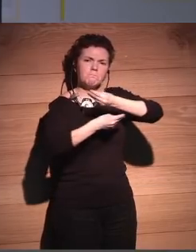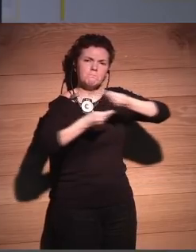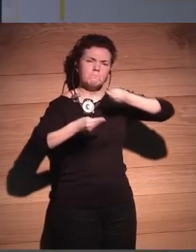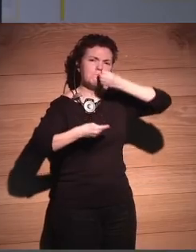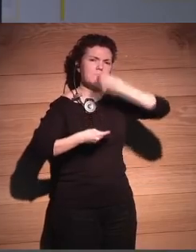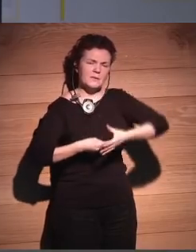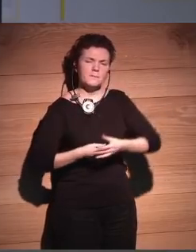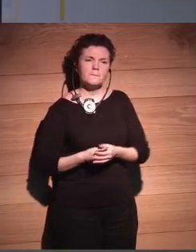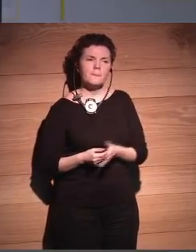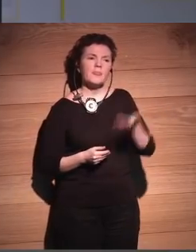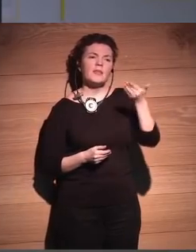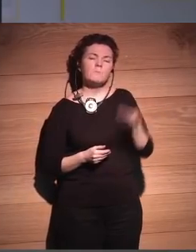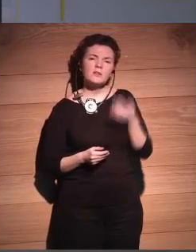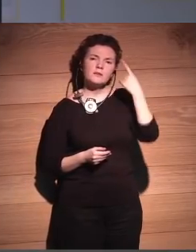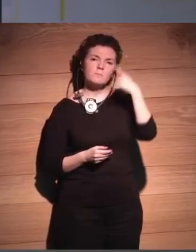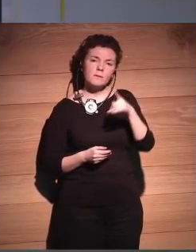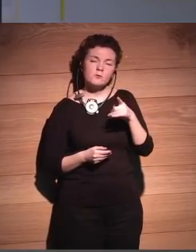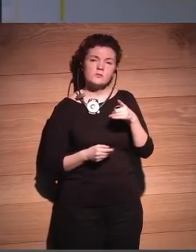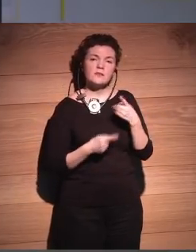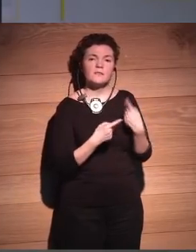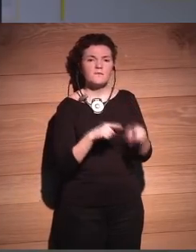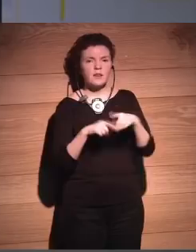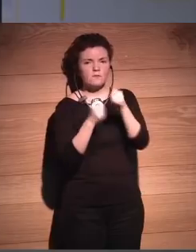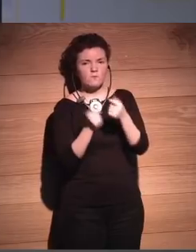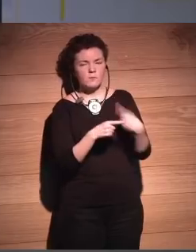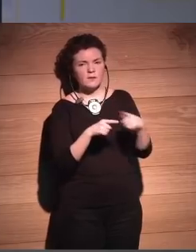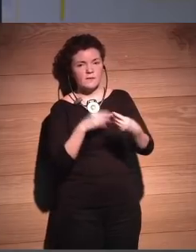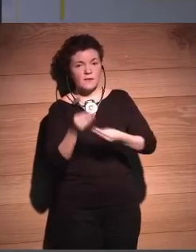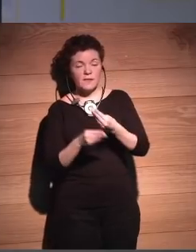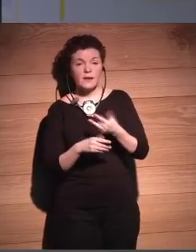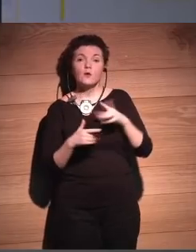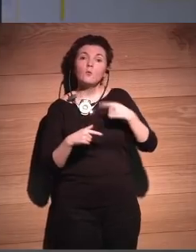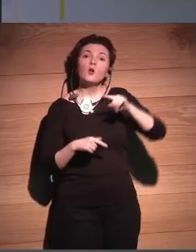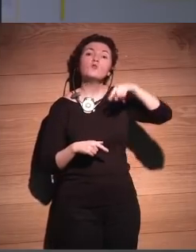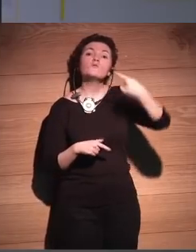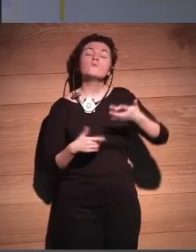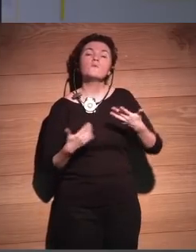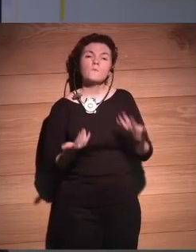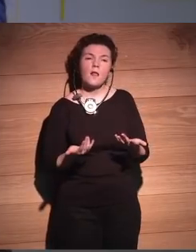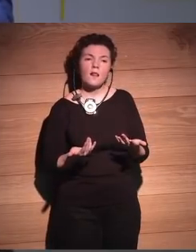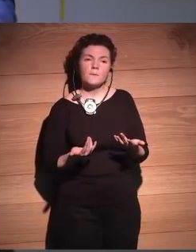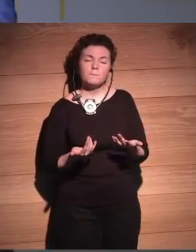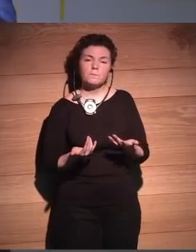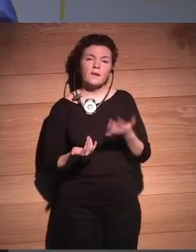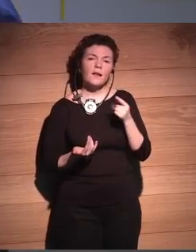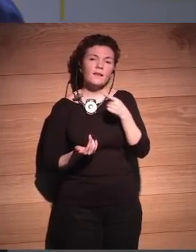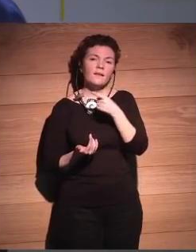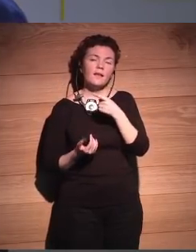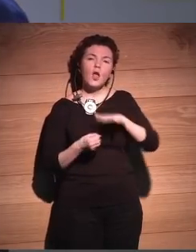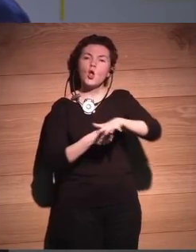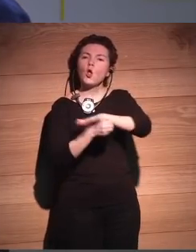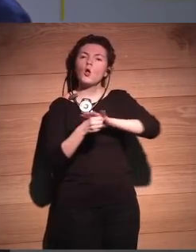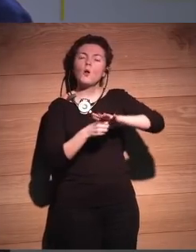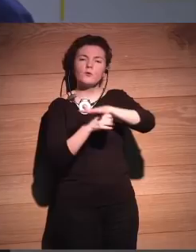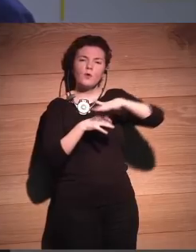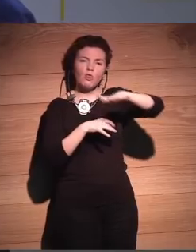es importante que sepamos que hay distintas modalidades para hacerlo y como consecuencia tenemos es la cobertura de